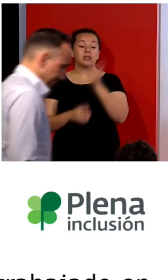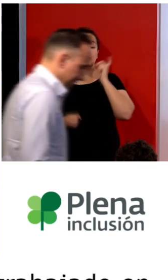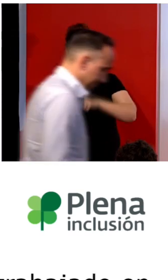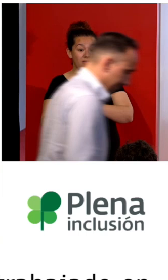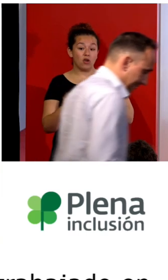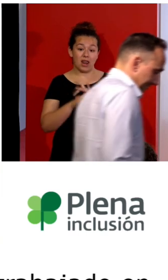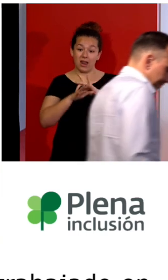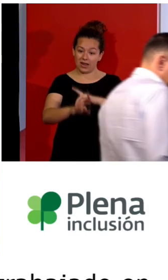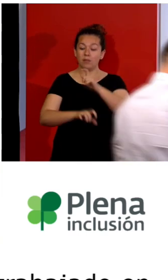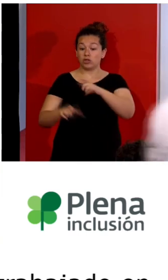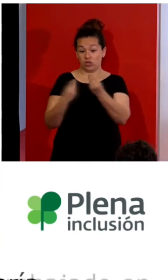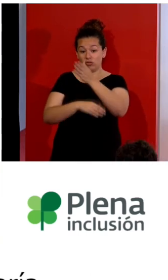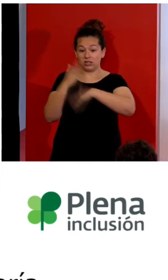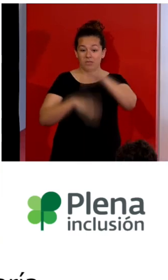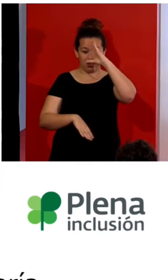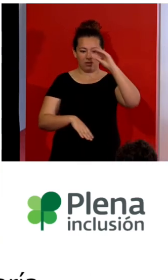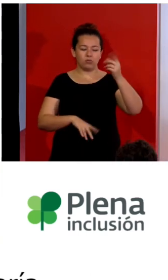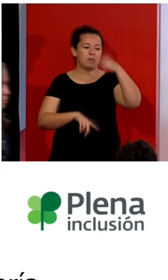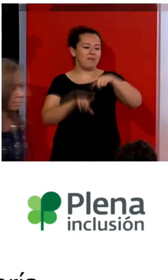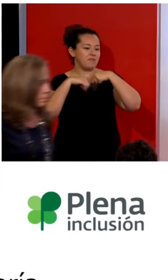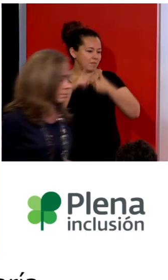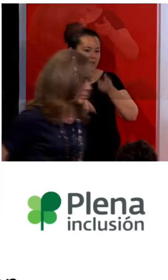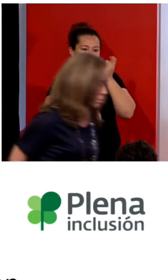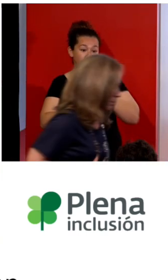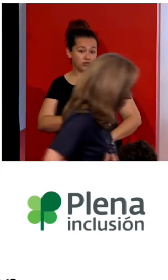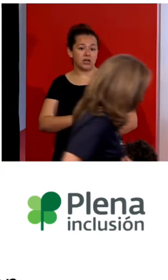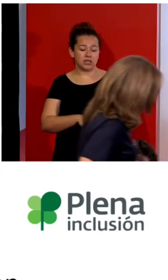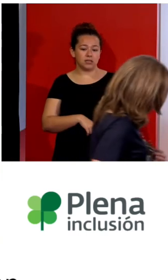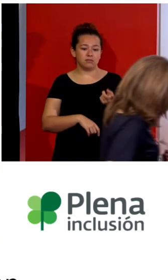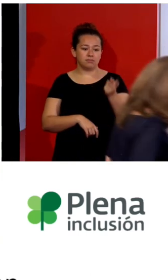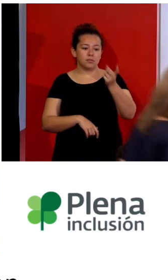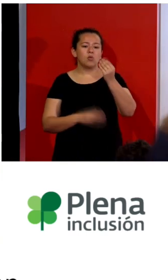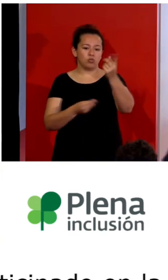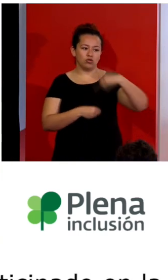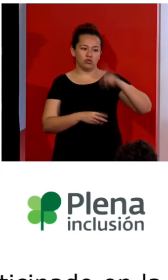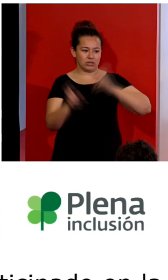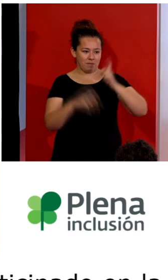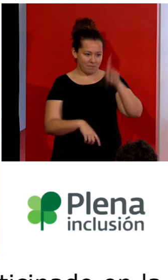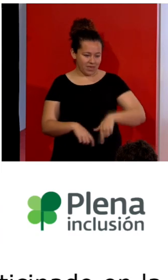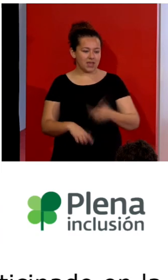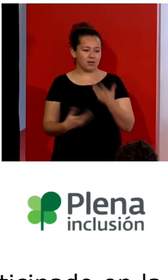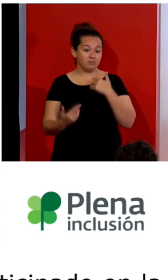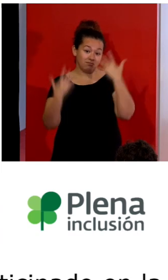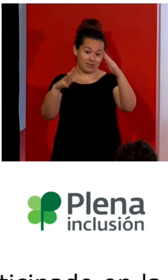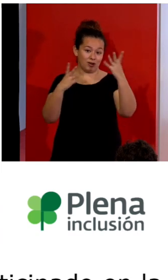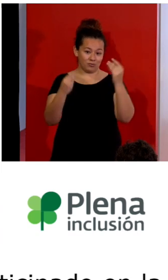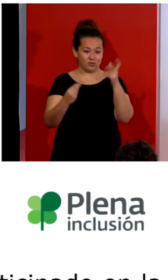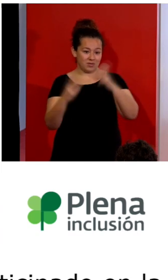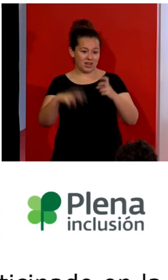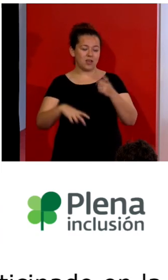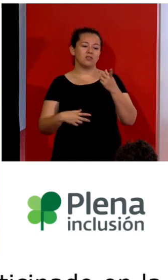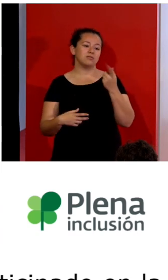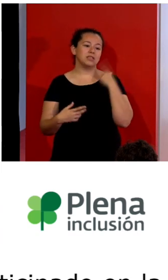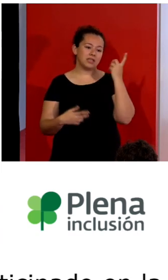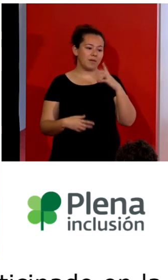guía, personas con discapacidad intelectual, familiares y profesionales, muchos de ellos también hoy aquí, cosa de la que me alegro mucho, y desde luego a